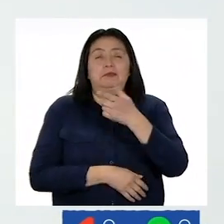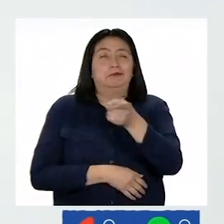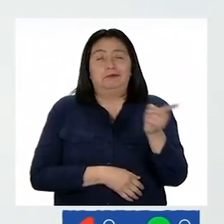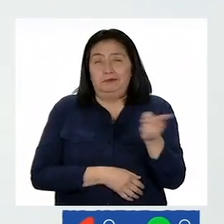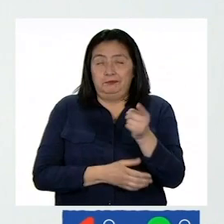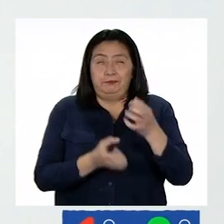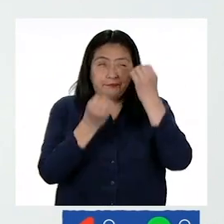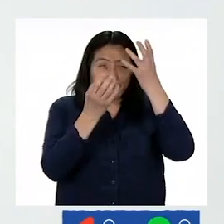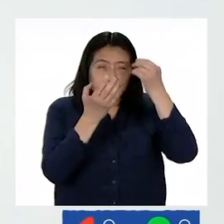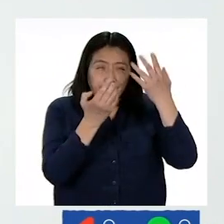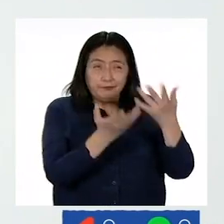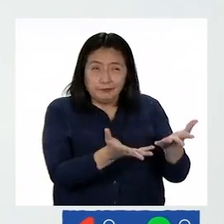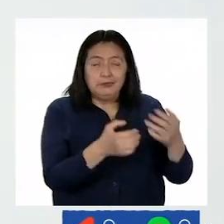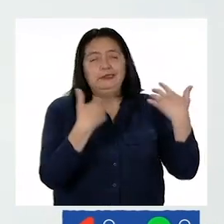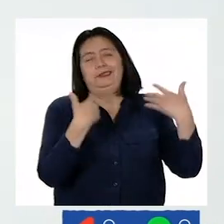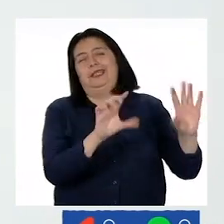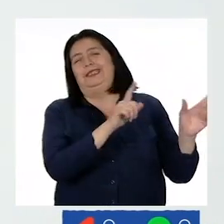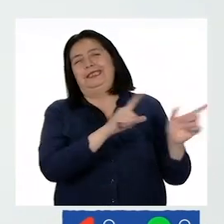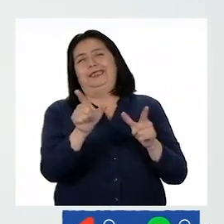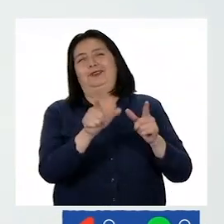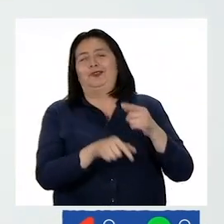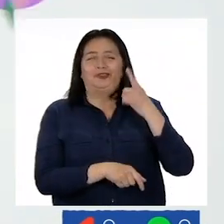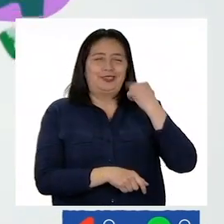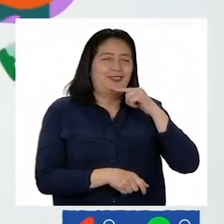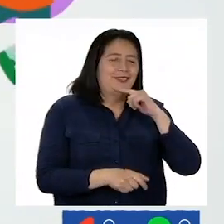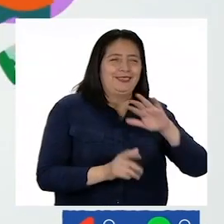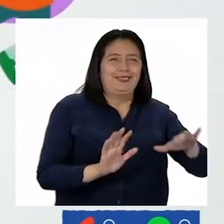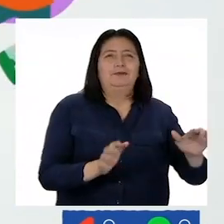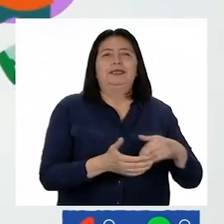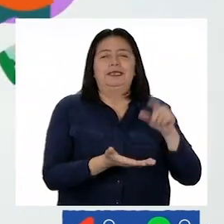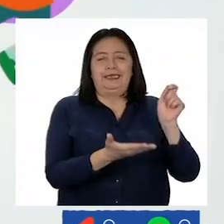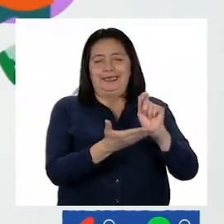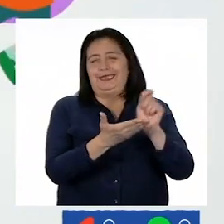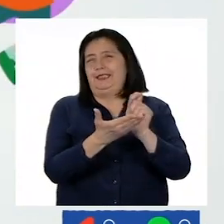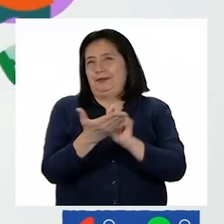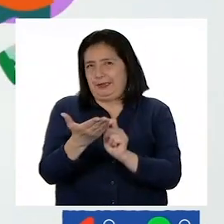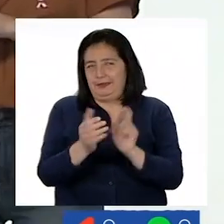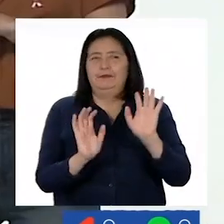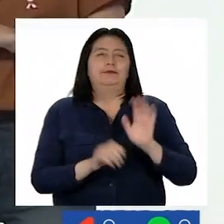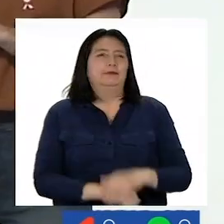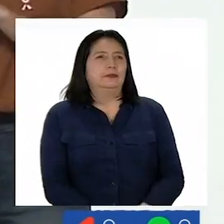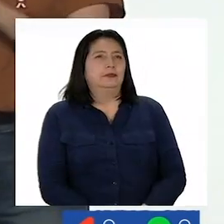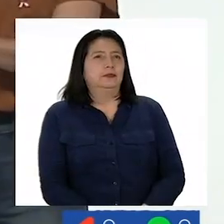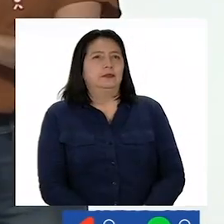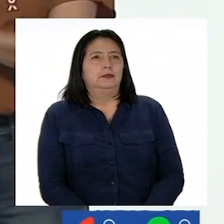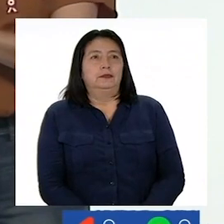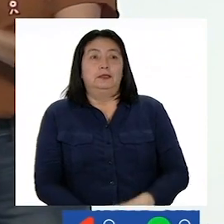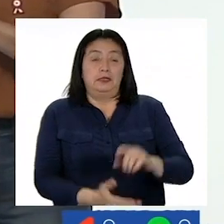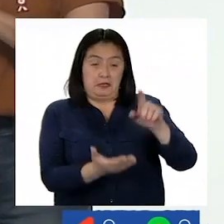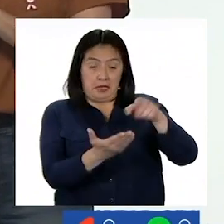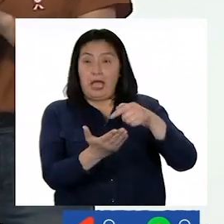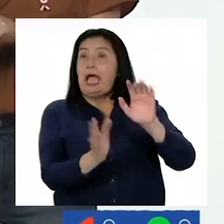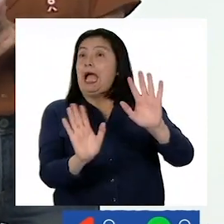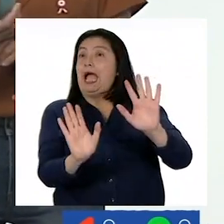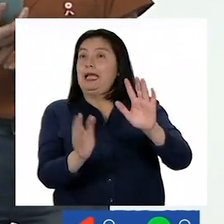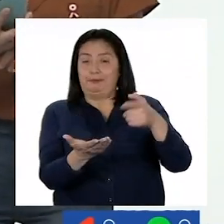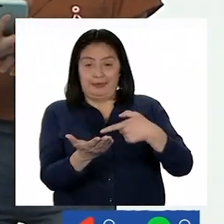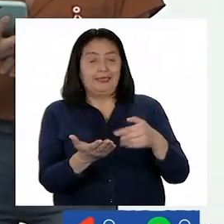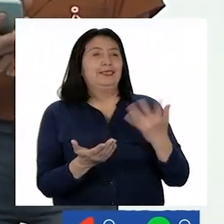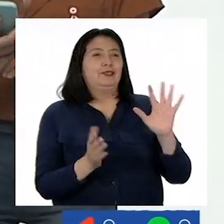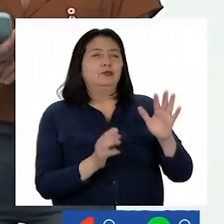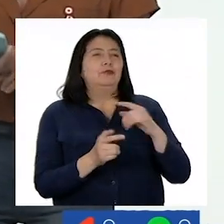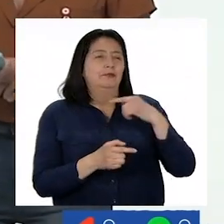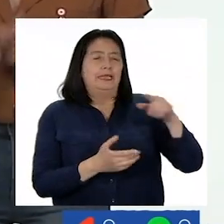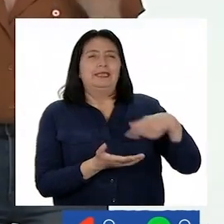toda esta información estamos listas y listos para escribir nuestro texto. Esperen, me acaba de llegar